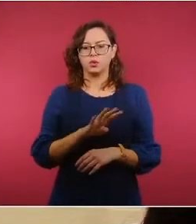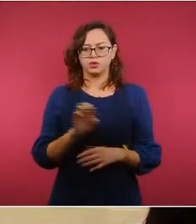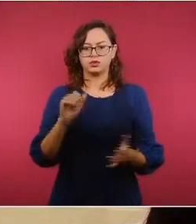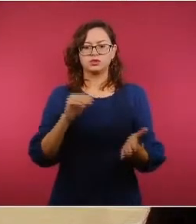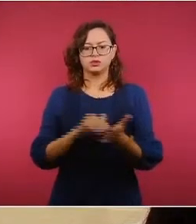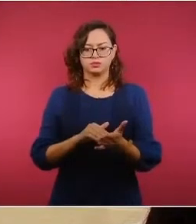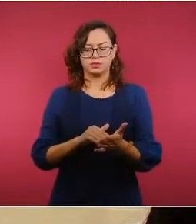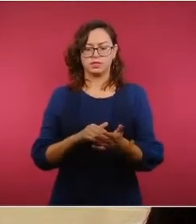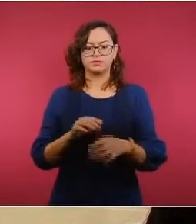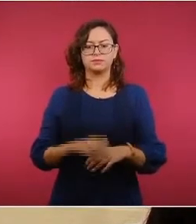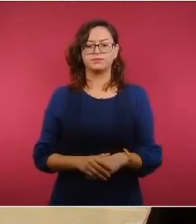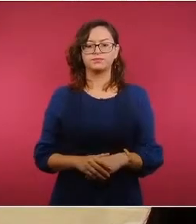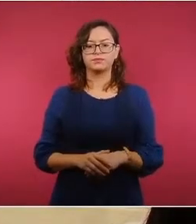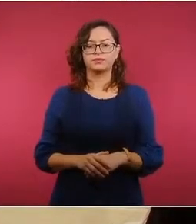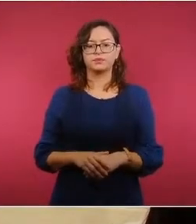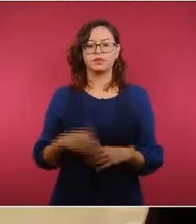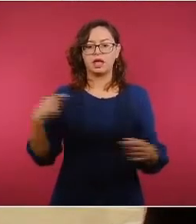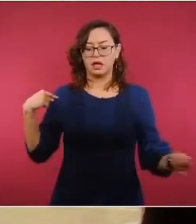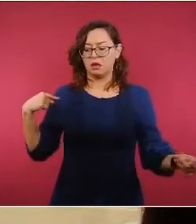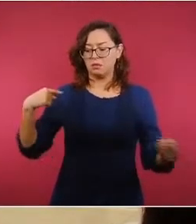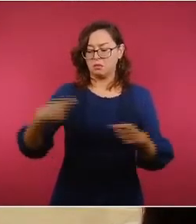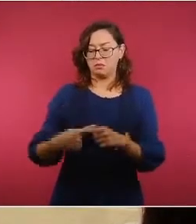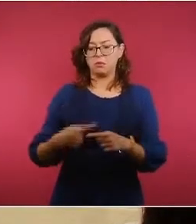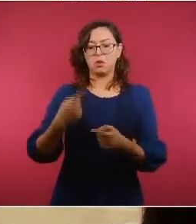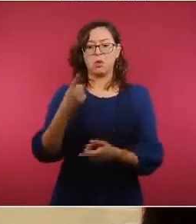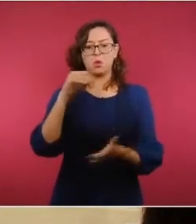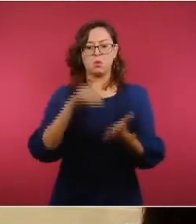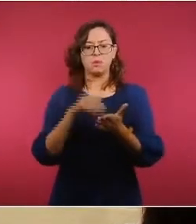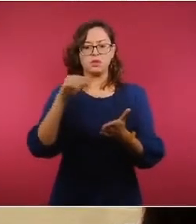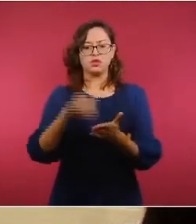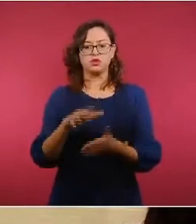Al 24 de julio del 2020 se han vendido